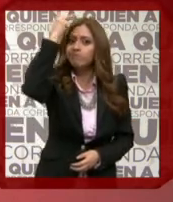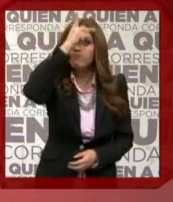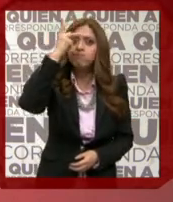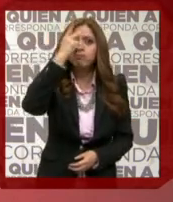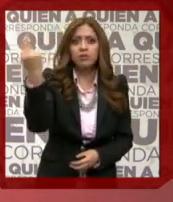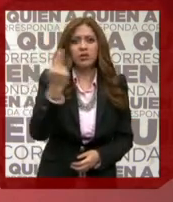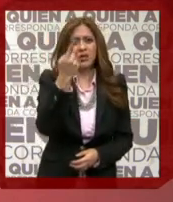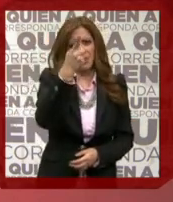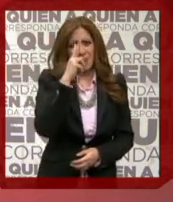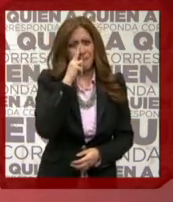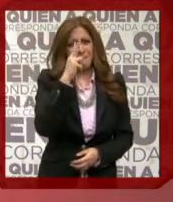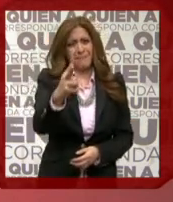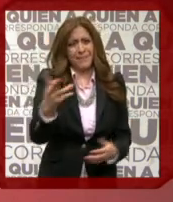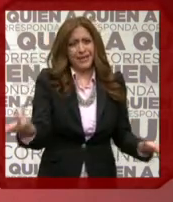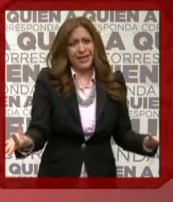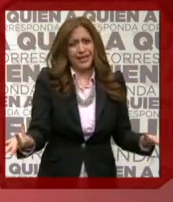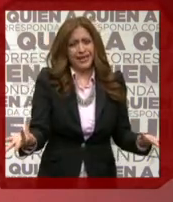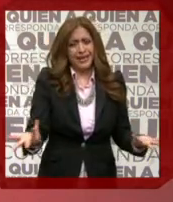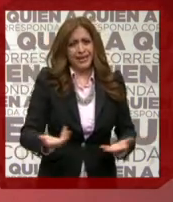más